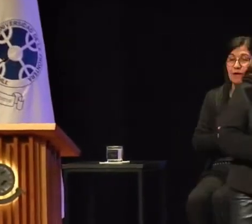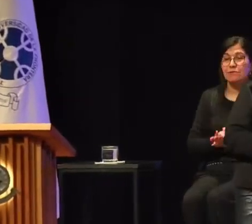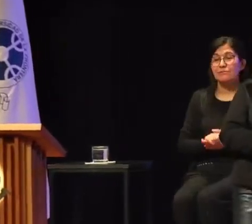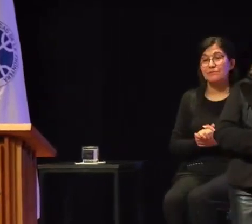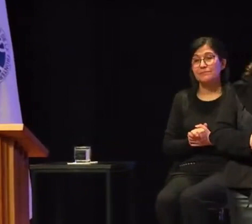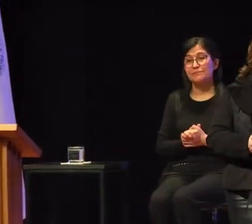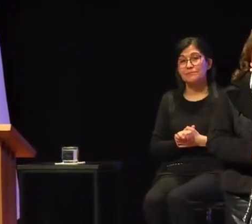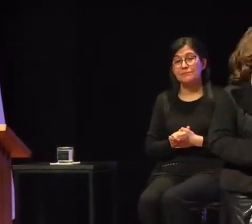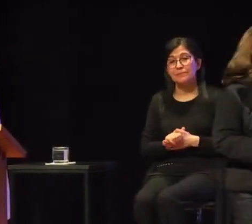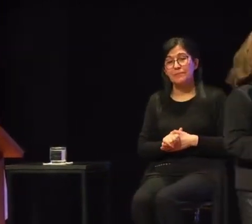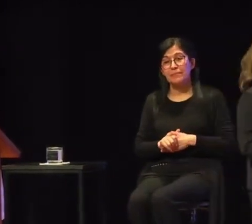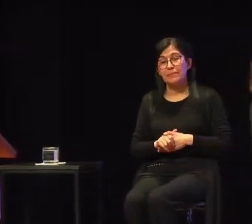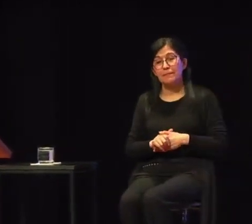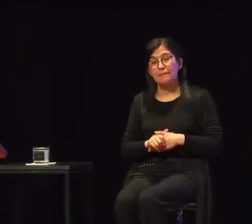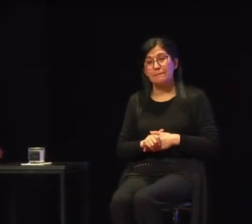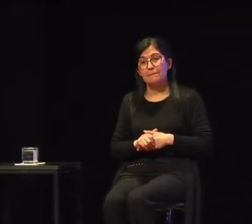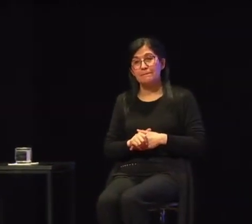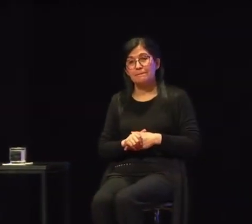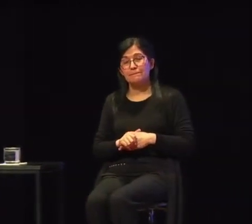externos, etcétera. Ya.